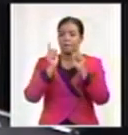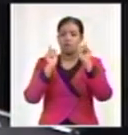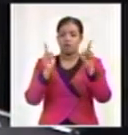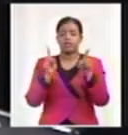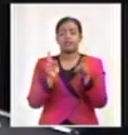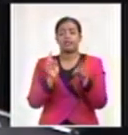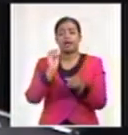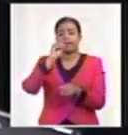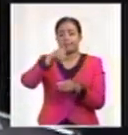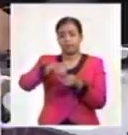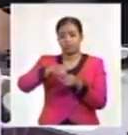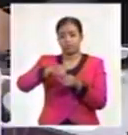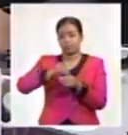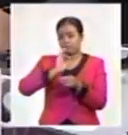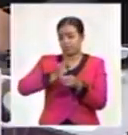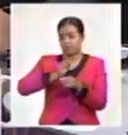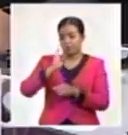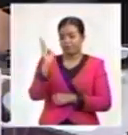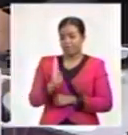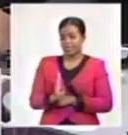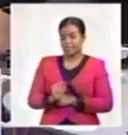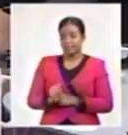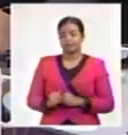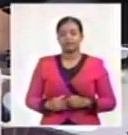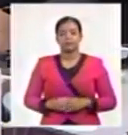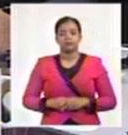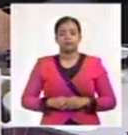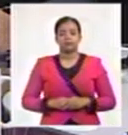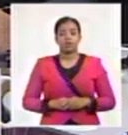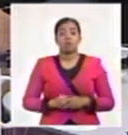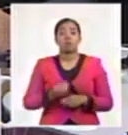exterior, la integración. Pudiera ser la CELAC